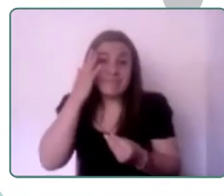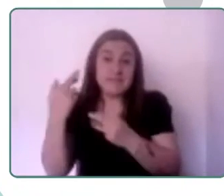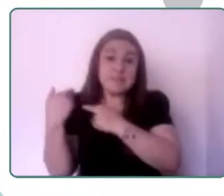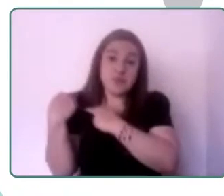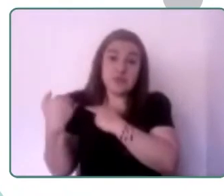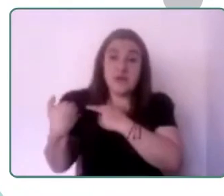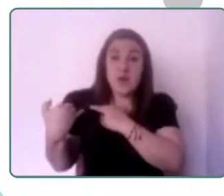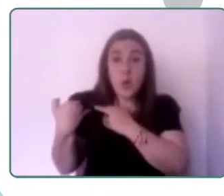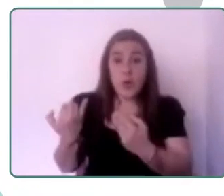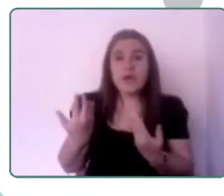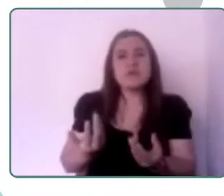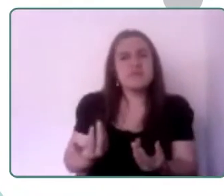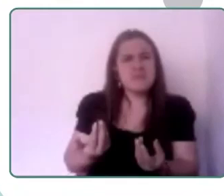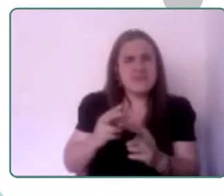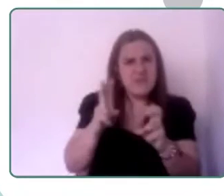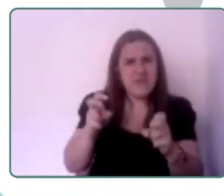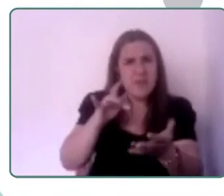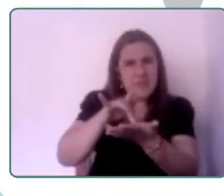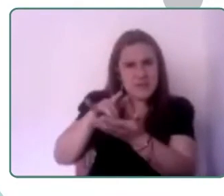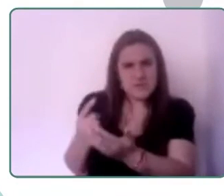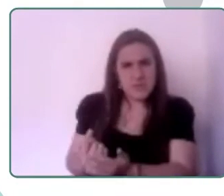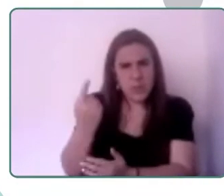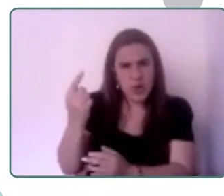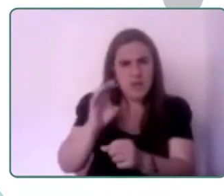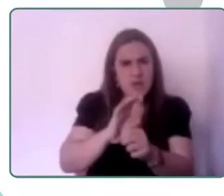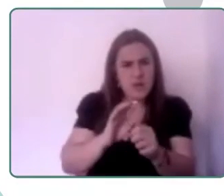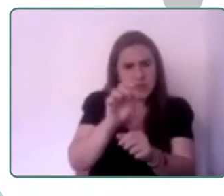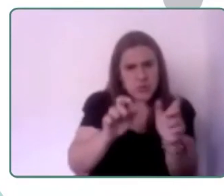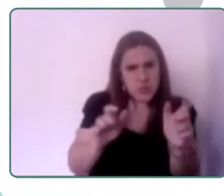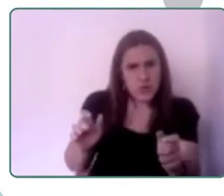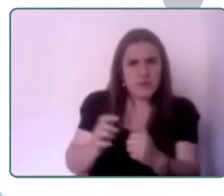participación política y ciudadana que tienen en el marco social. Muchas gracias.